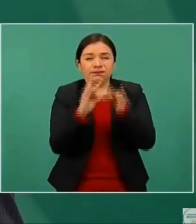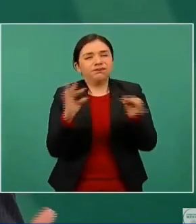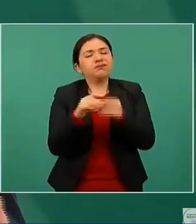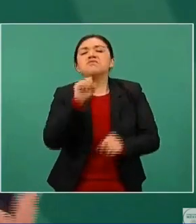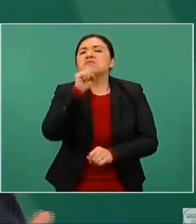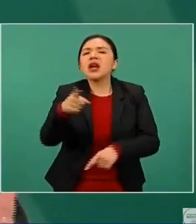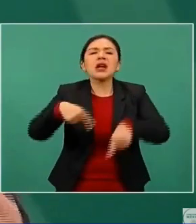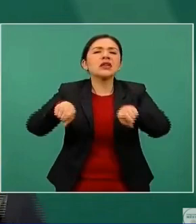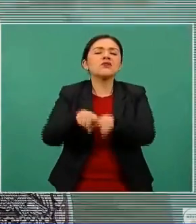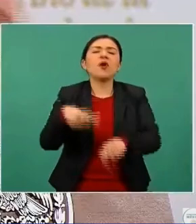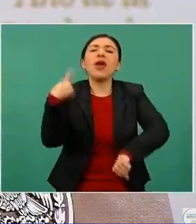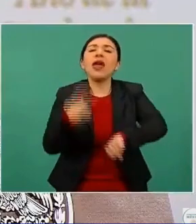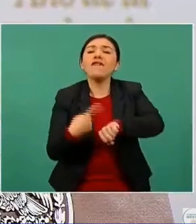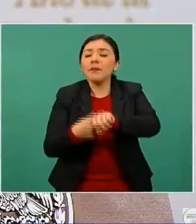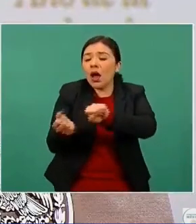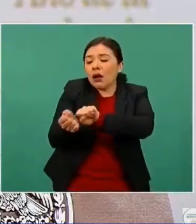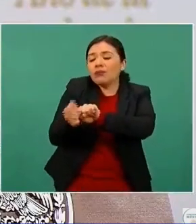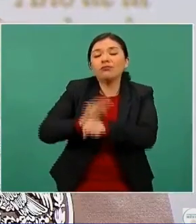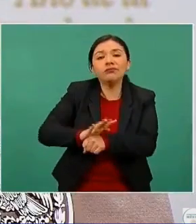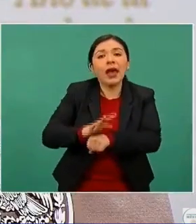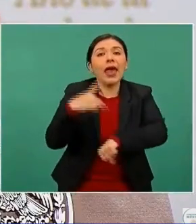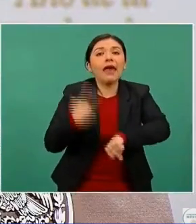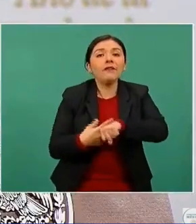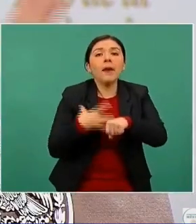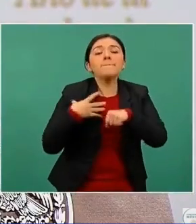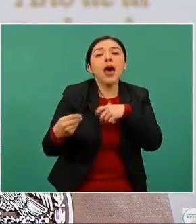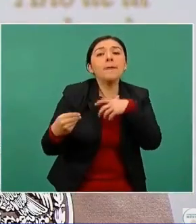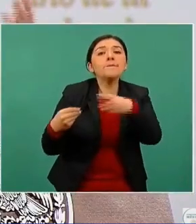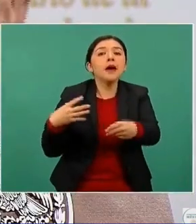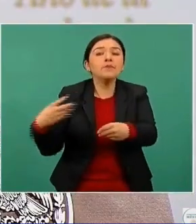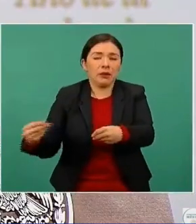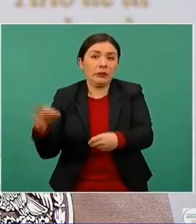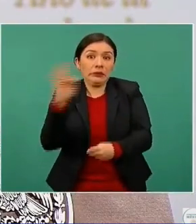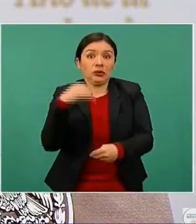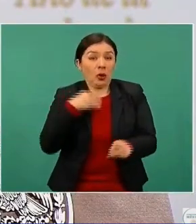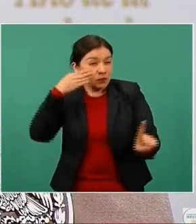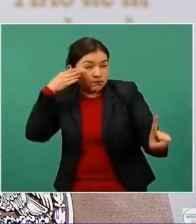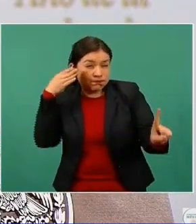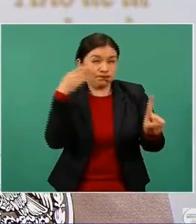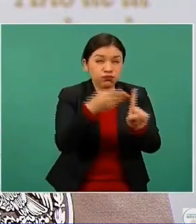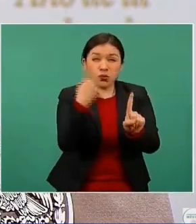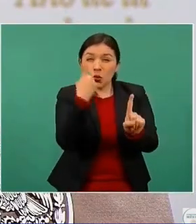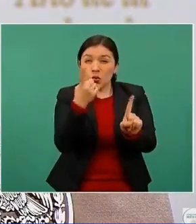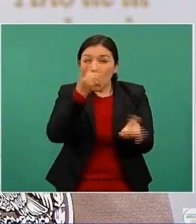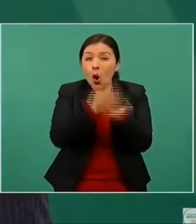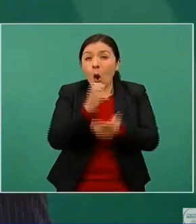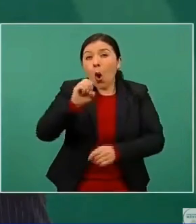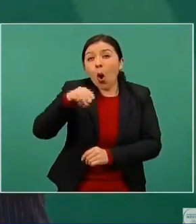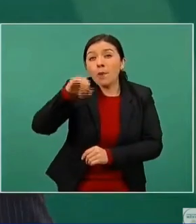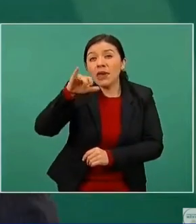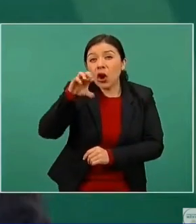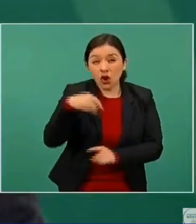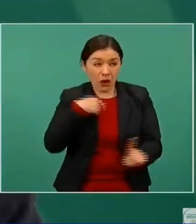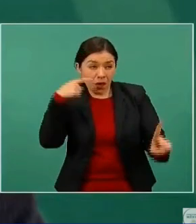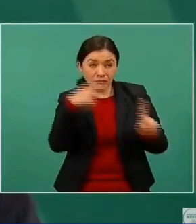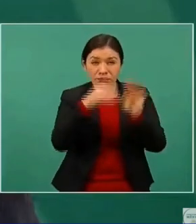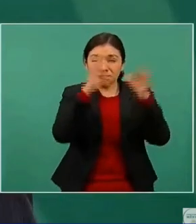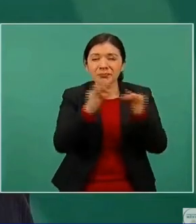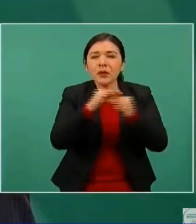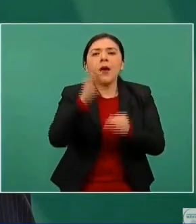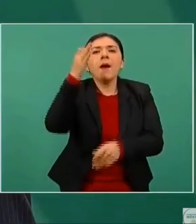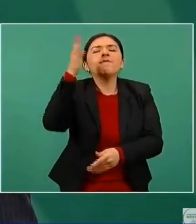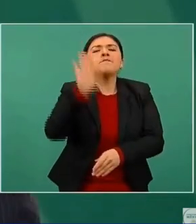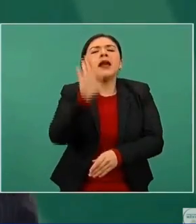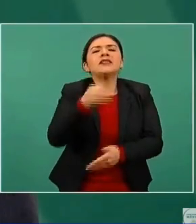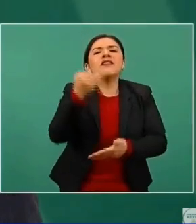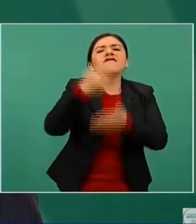una atención deliberada a este elemento es distraer de los otros elementos sustantivos. Seguirán apareciendo